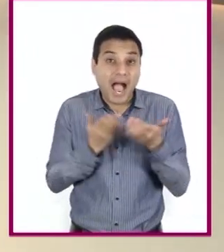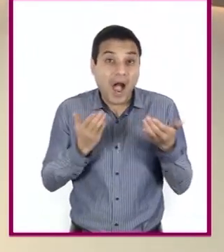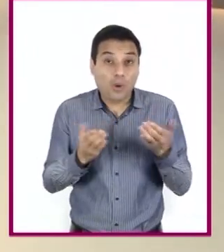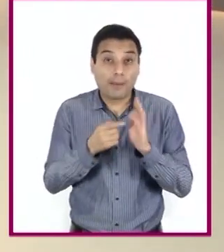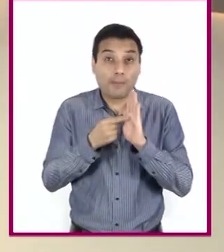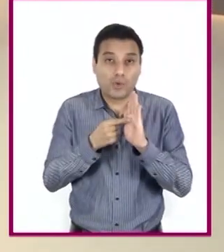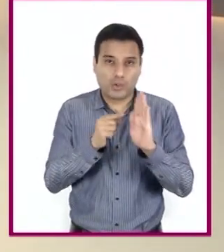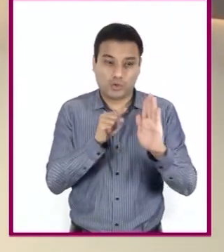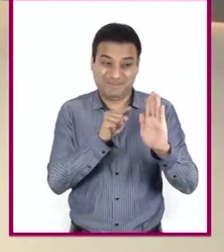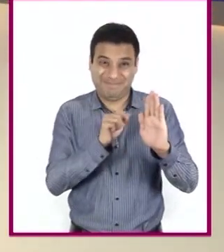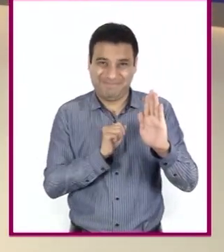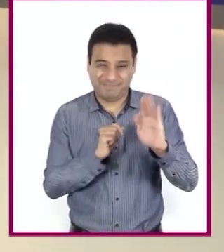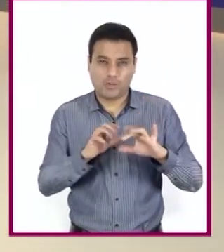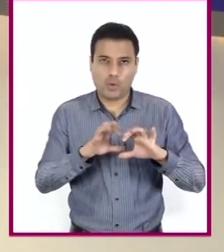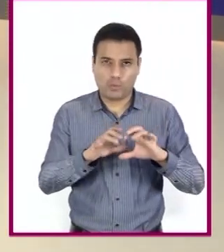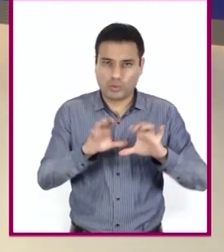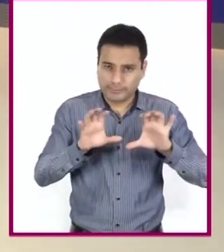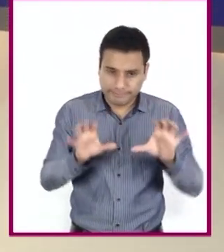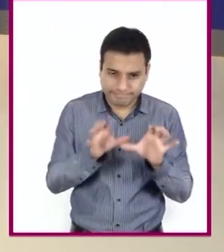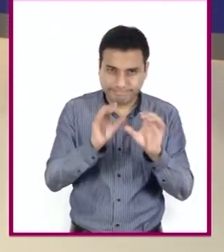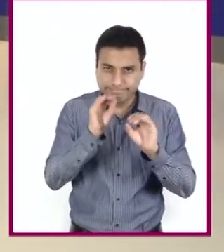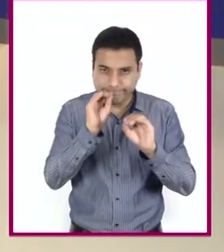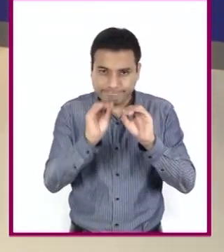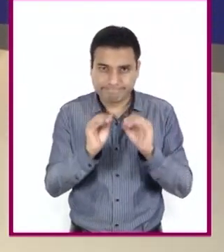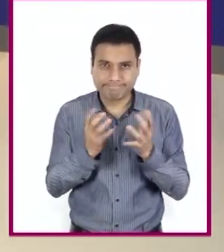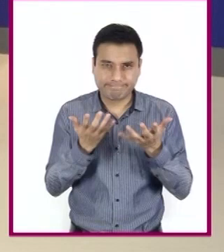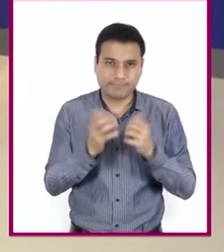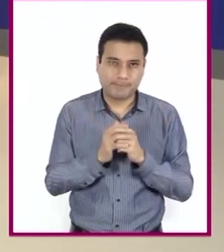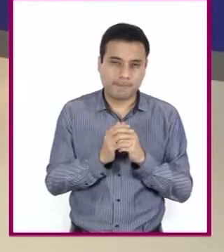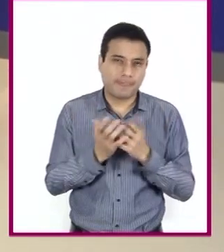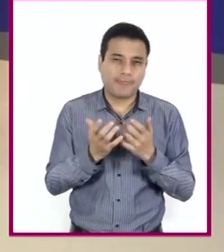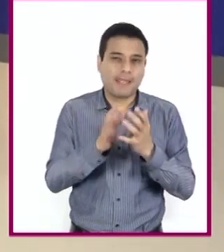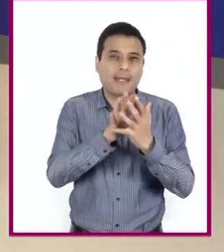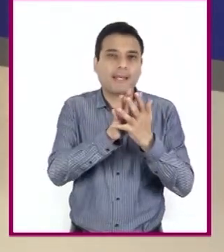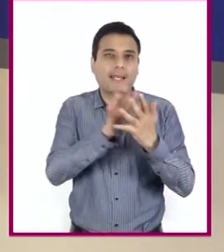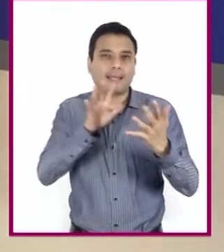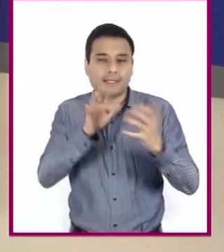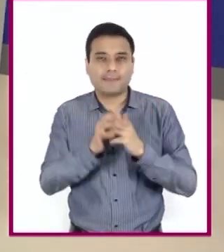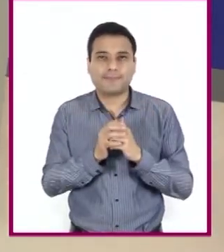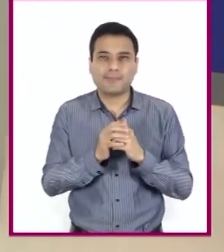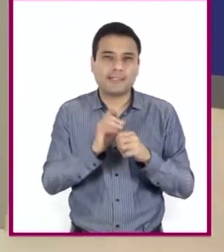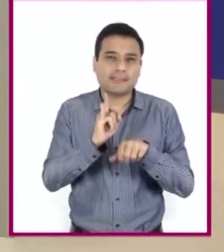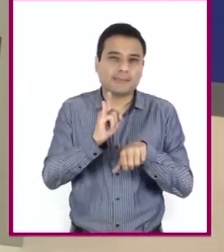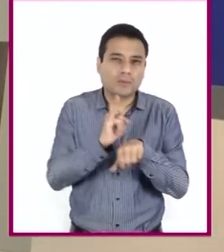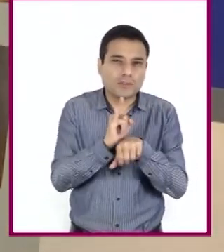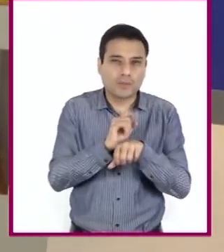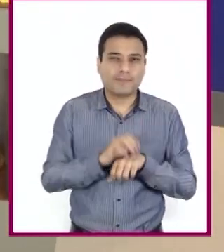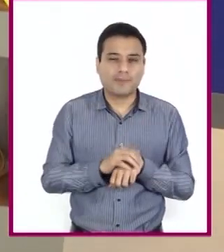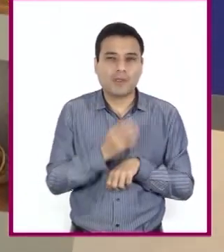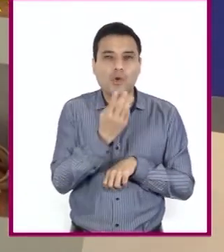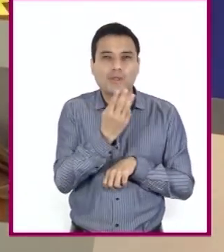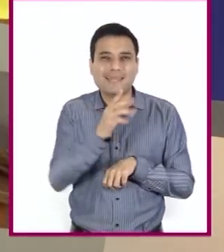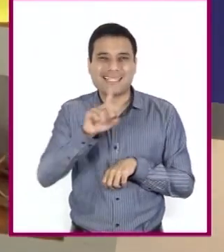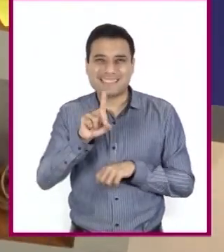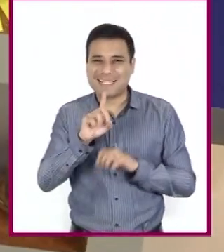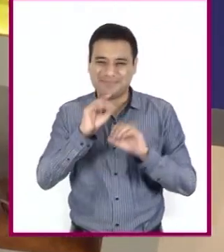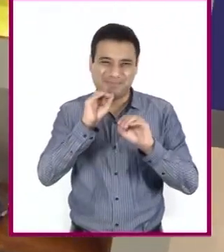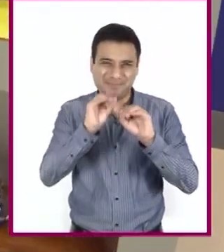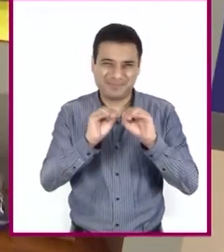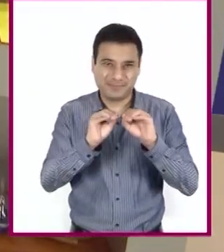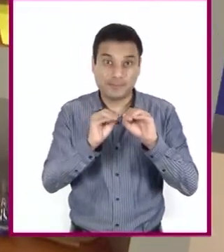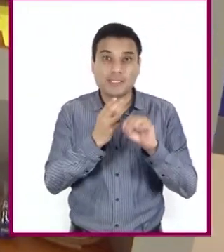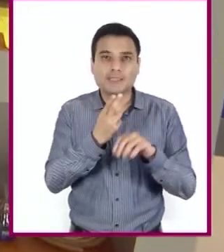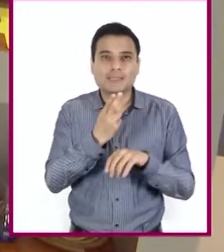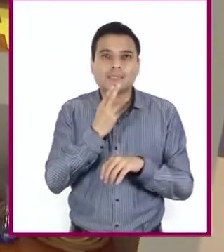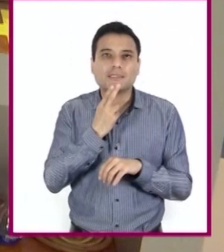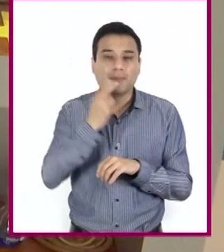modelos generados mediante computadora, como realidad aumentada, simulaciones o modelos tridimensionales, amplían aún más